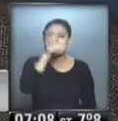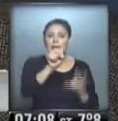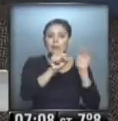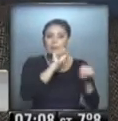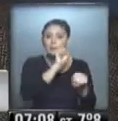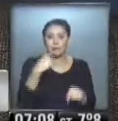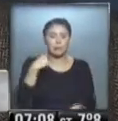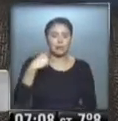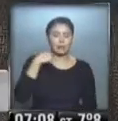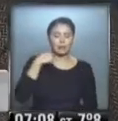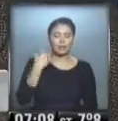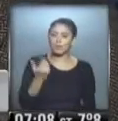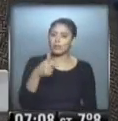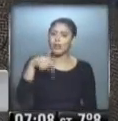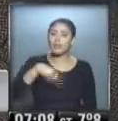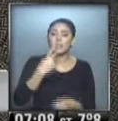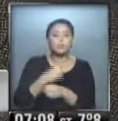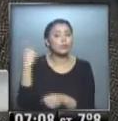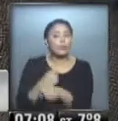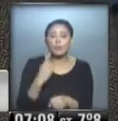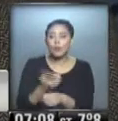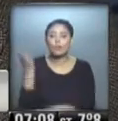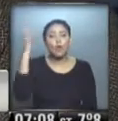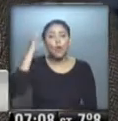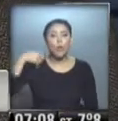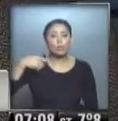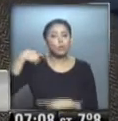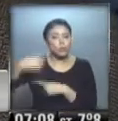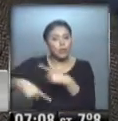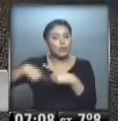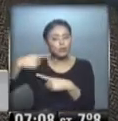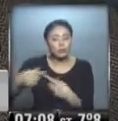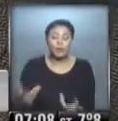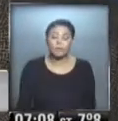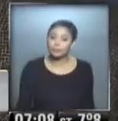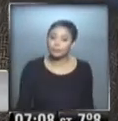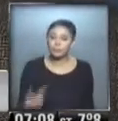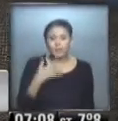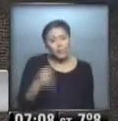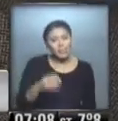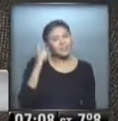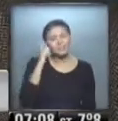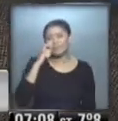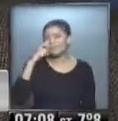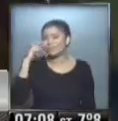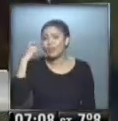testigos. Bueno, no lo lograron en este segundo caso porque los juicios continuaron. Pero es una vergüenza